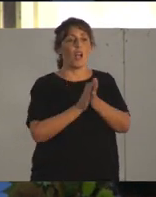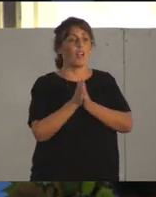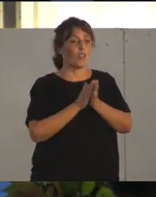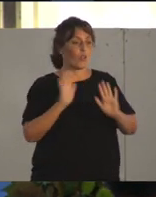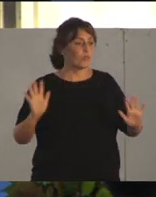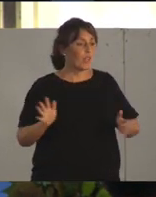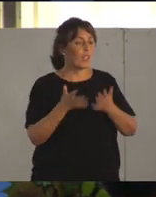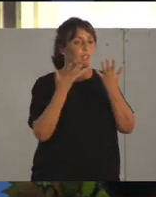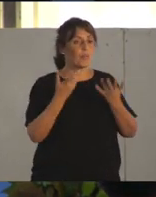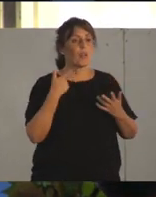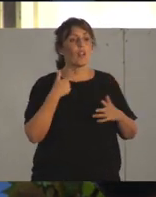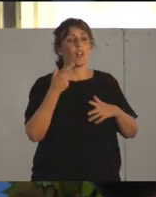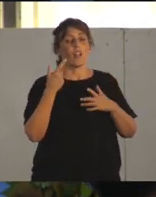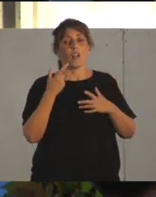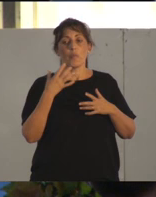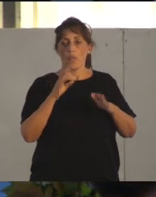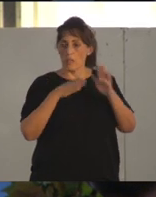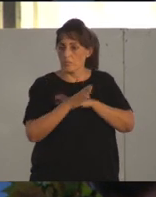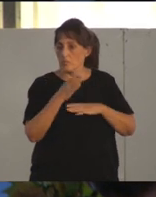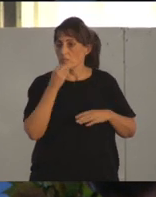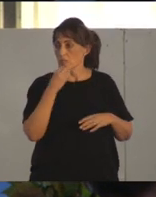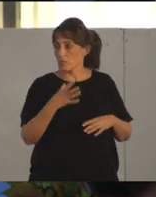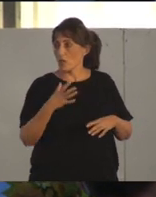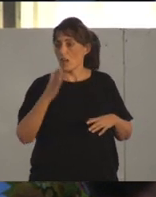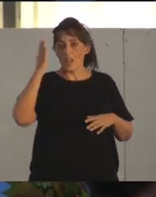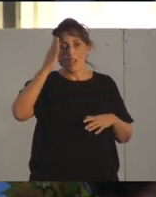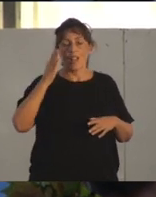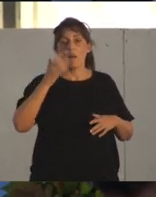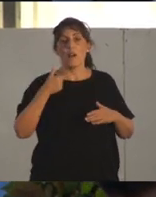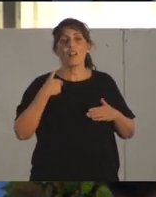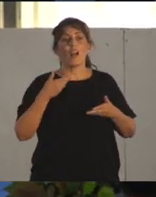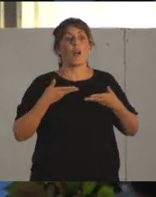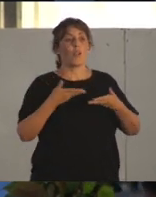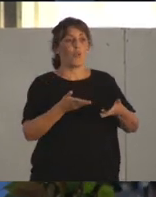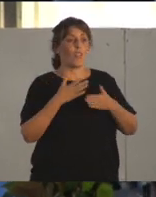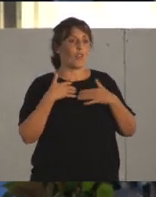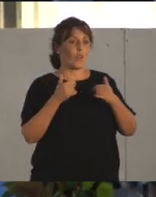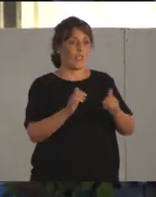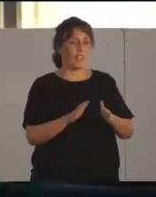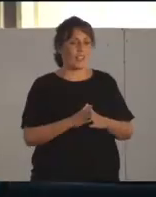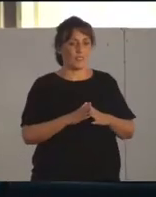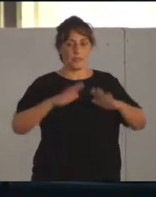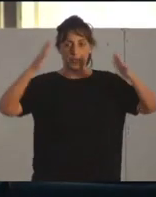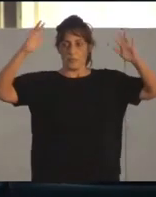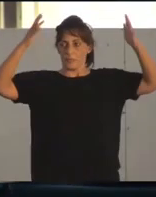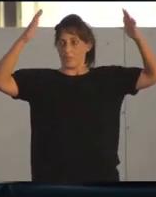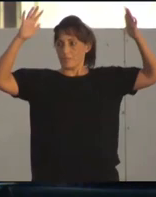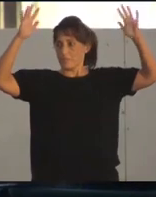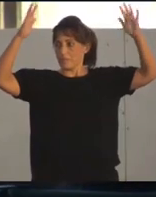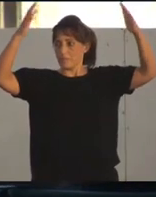todos. Es factible y en Navarra pues estamos para lo que necesitéis. ¿De acuerdo? Muchas